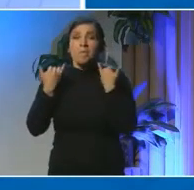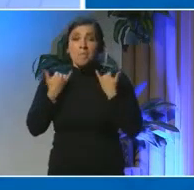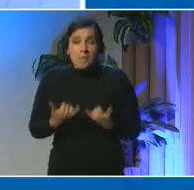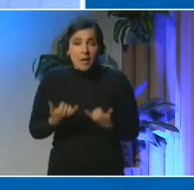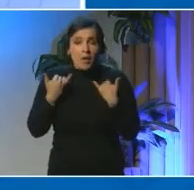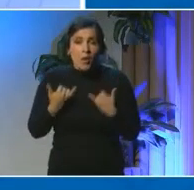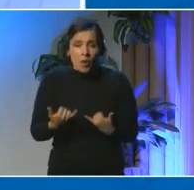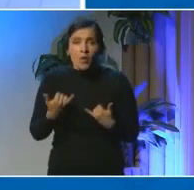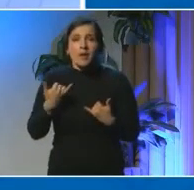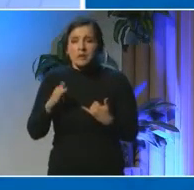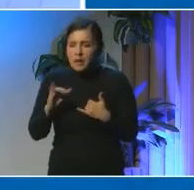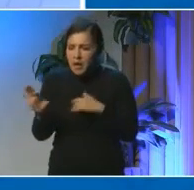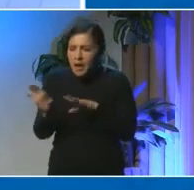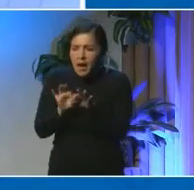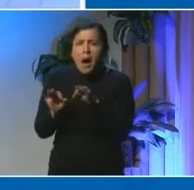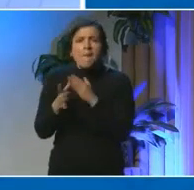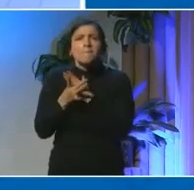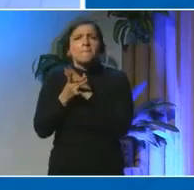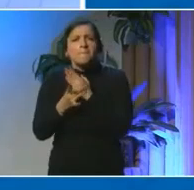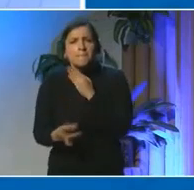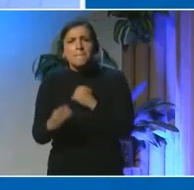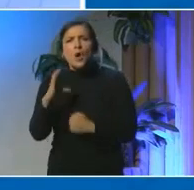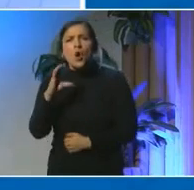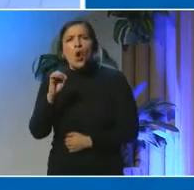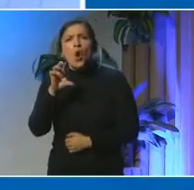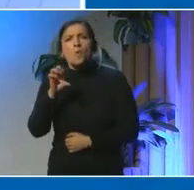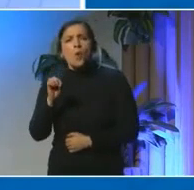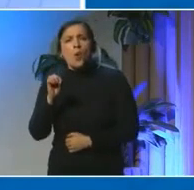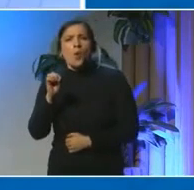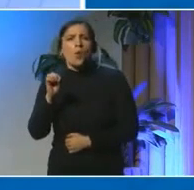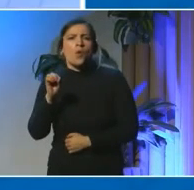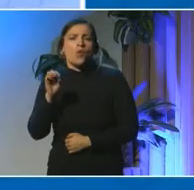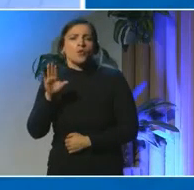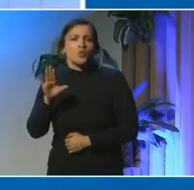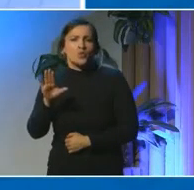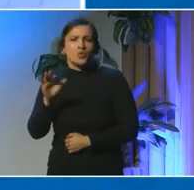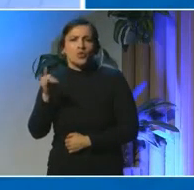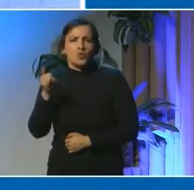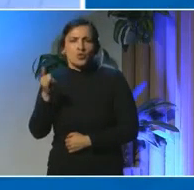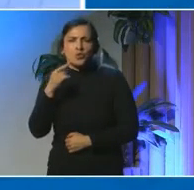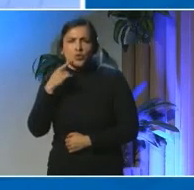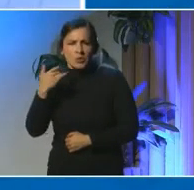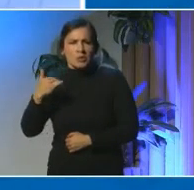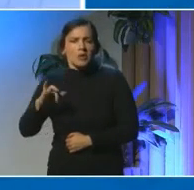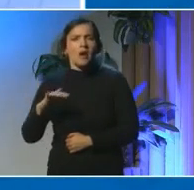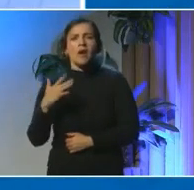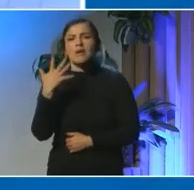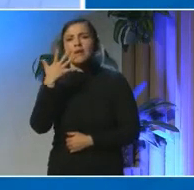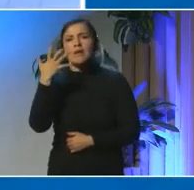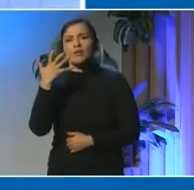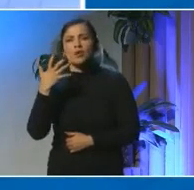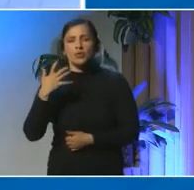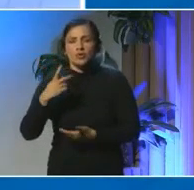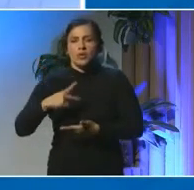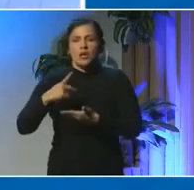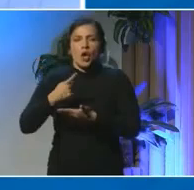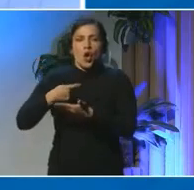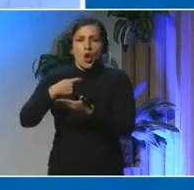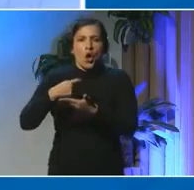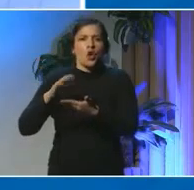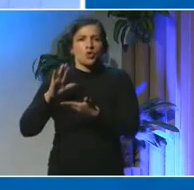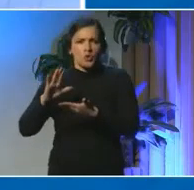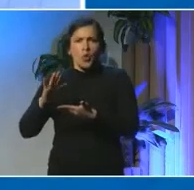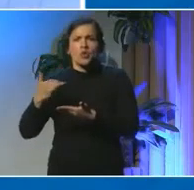extrayendo manteca de copoazú ya hemos logrado extraer 500 kg de manteca y copoazú que ha sido